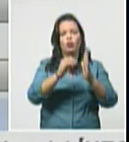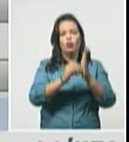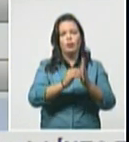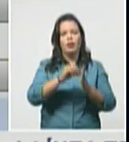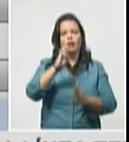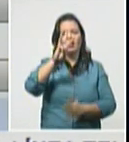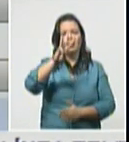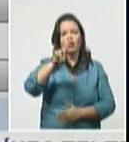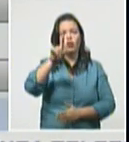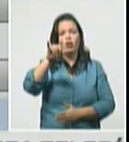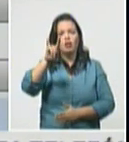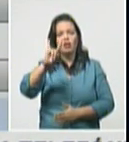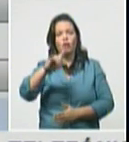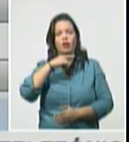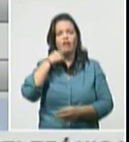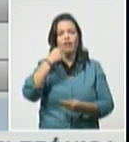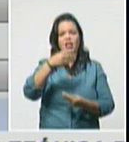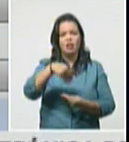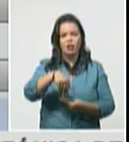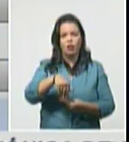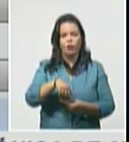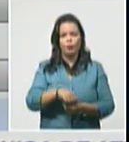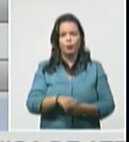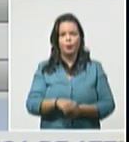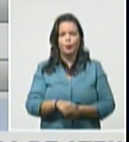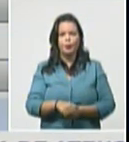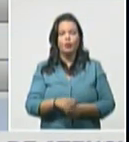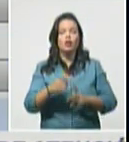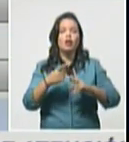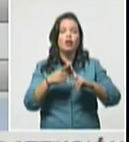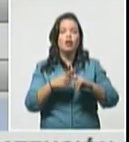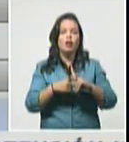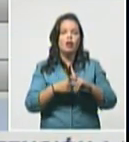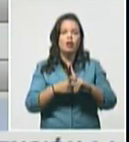578.319 fallecidos y una letalidad de